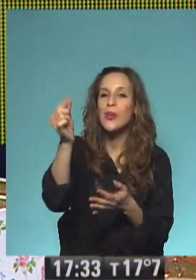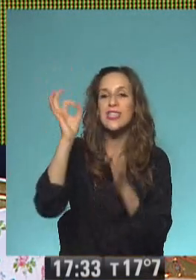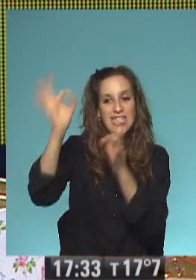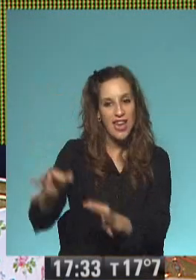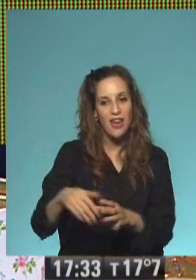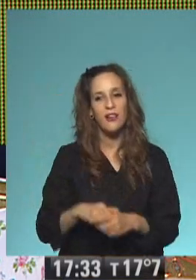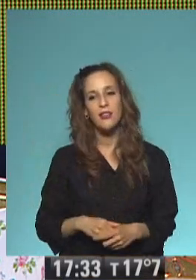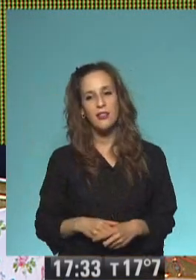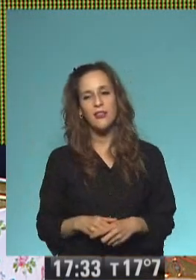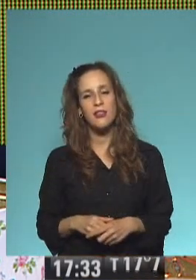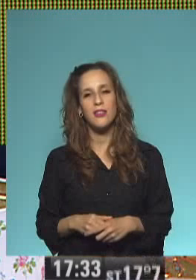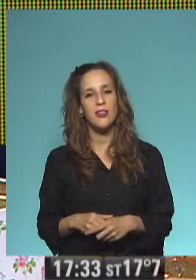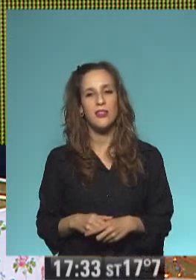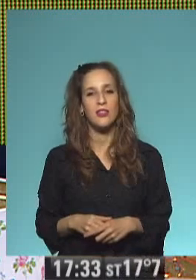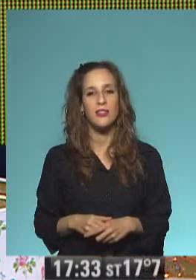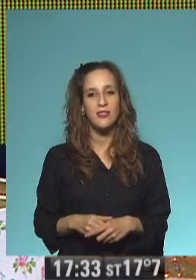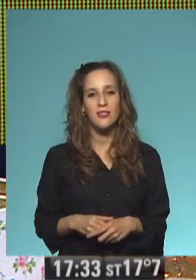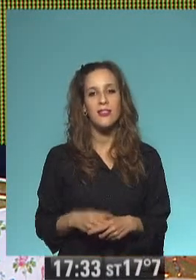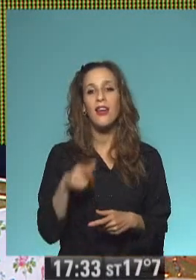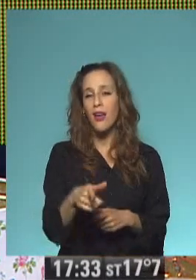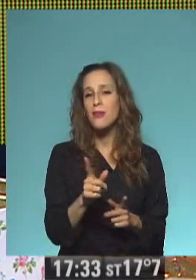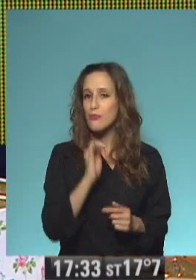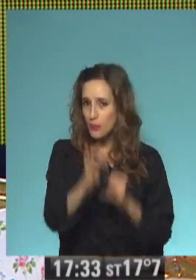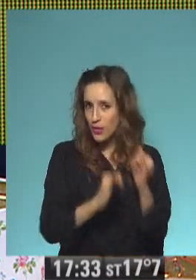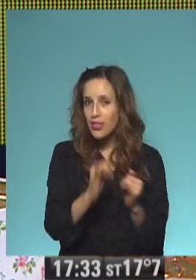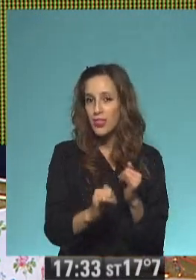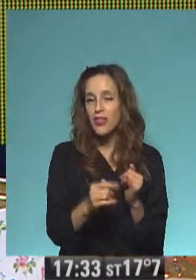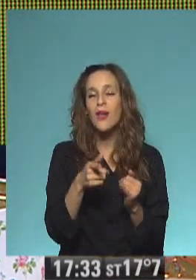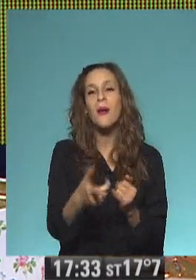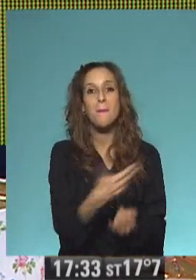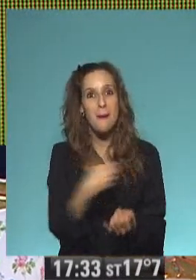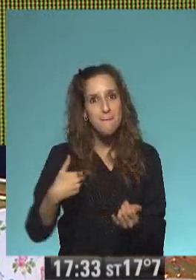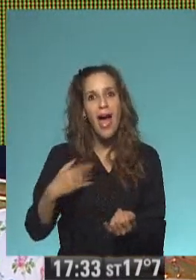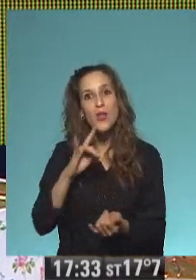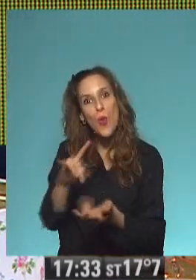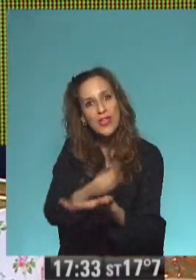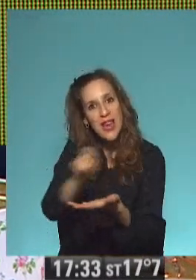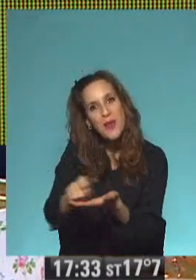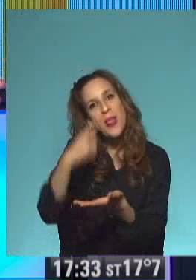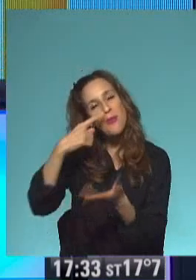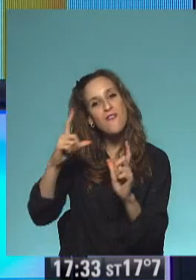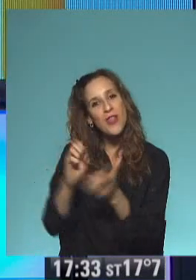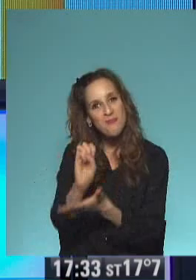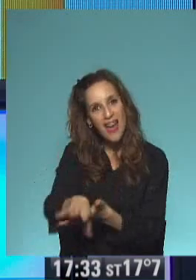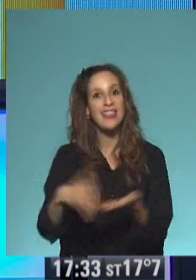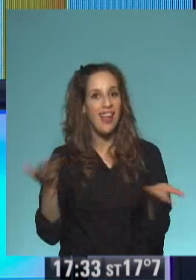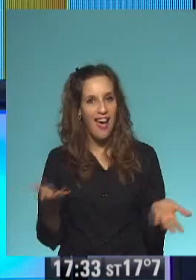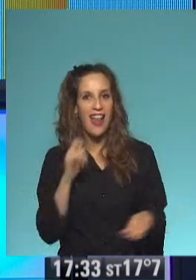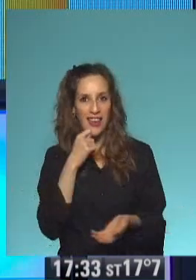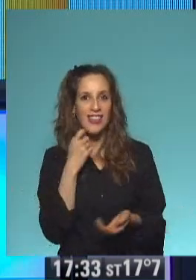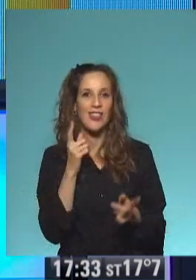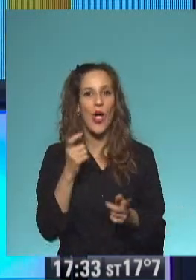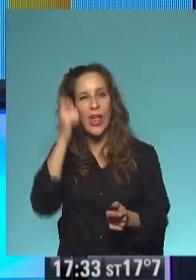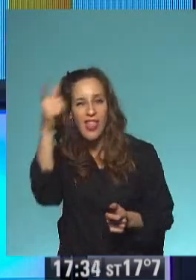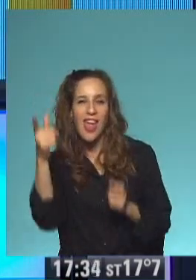bueno, y se lo cuento. Y mi mamá me lo escribe y mamá lo manda. Ahí está, es bueno eso, ¿no? Probar,